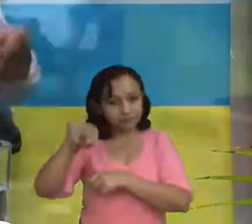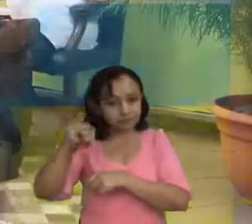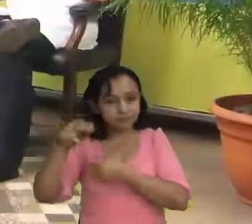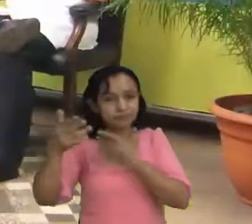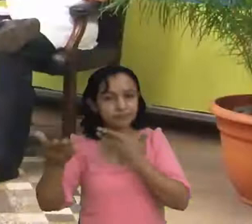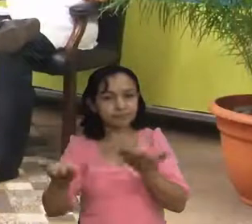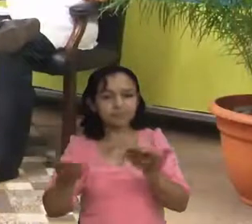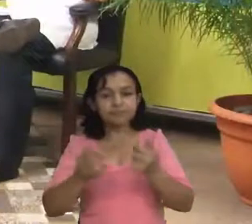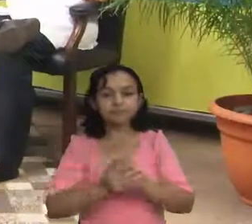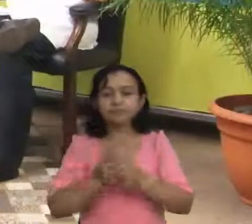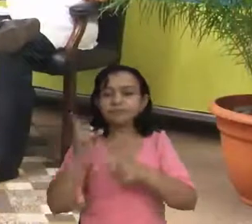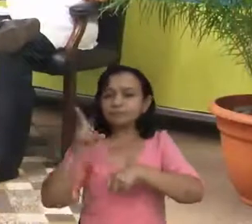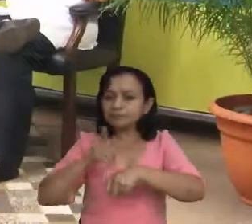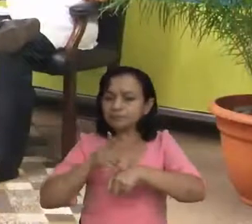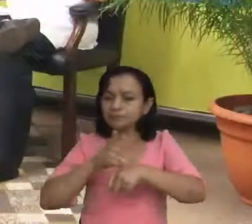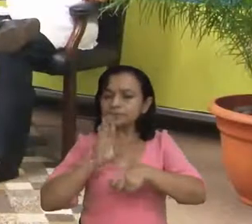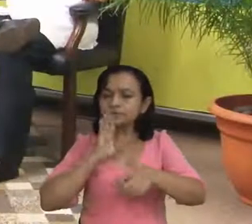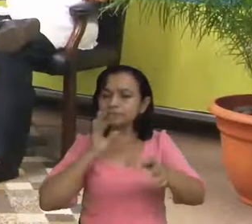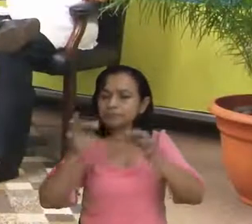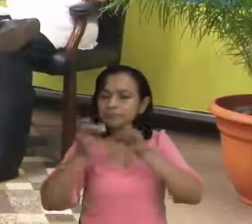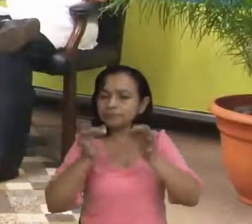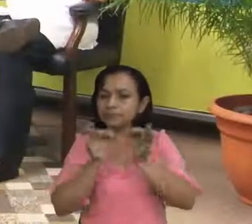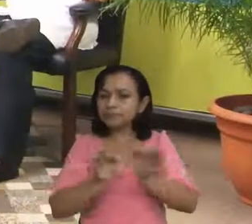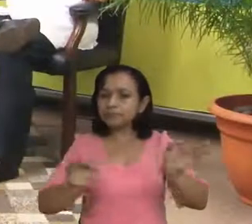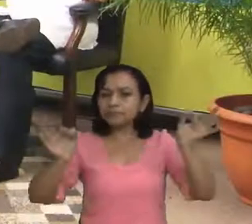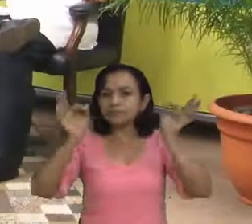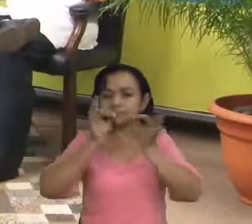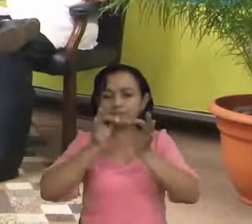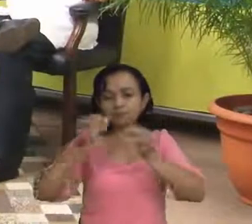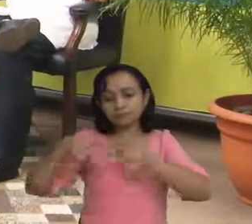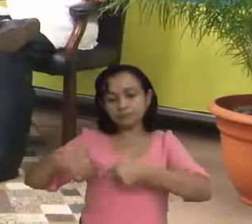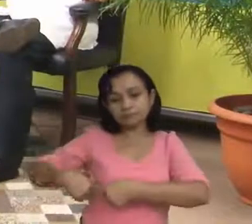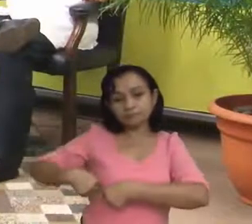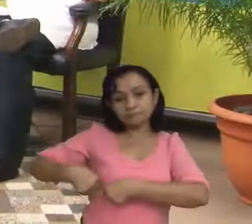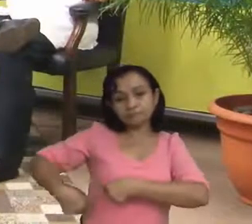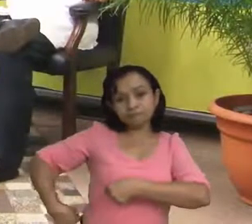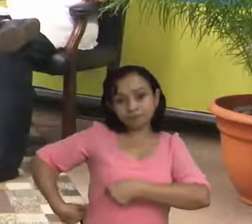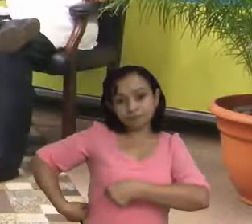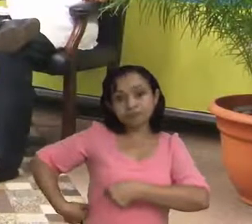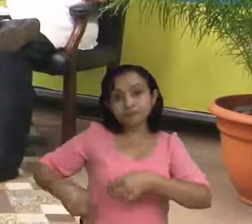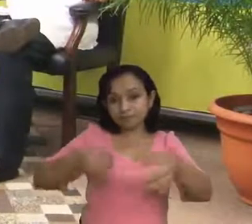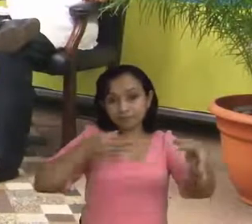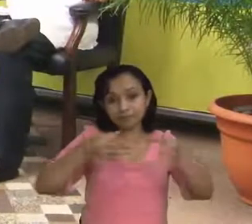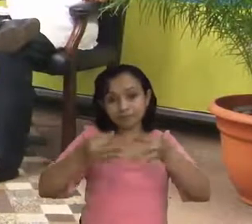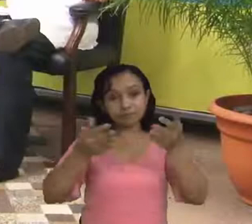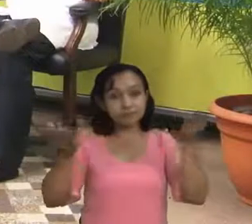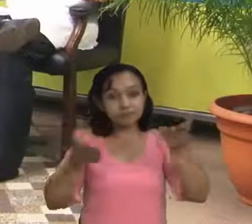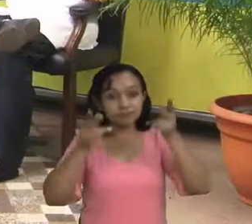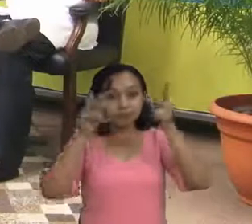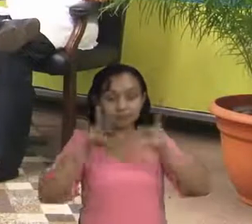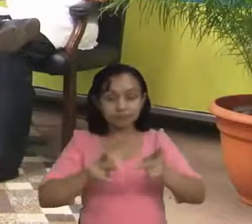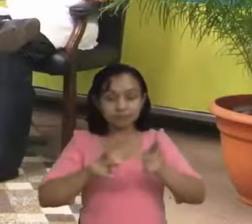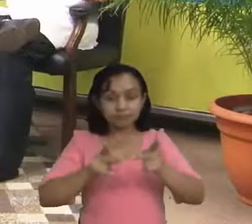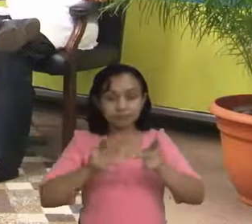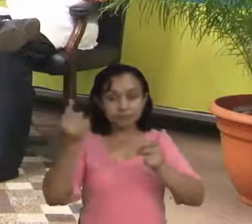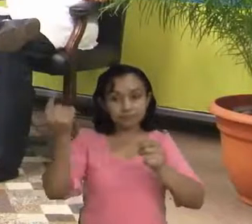Fonseca. Doctor, usted me hablaba de algo muy interesante como son las operaciones abiertas, ¿sí me decía? Así es. Cuando el paciente